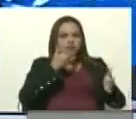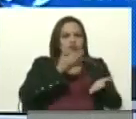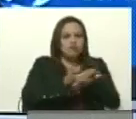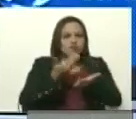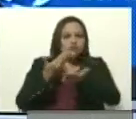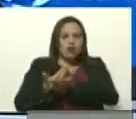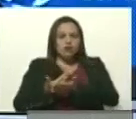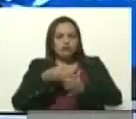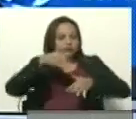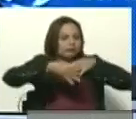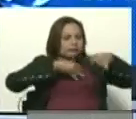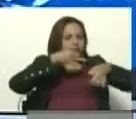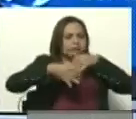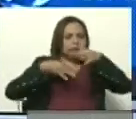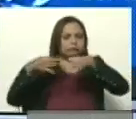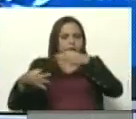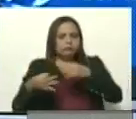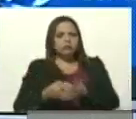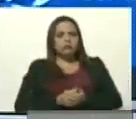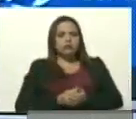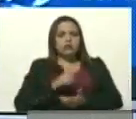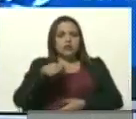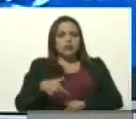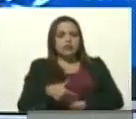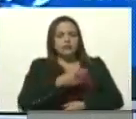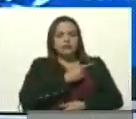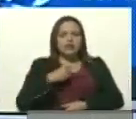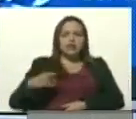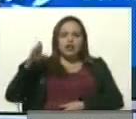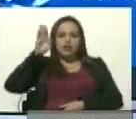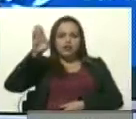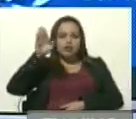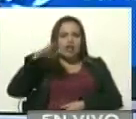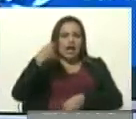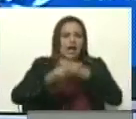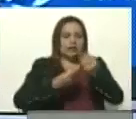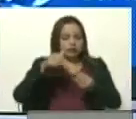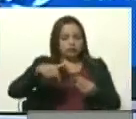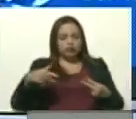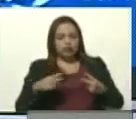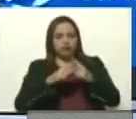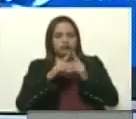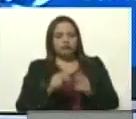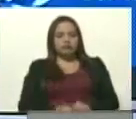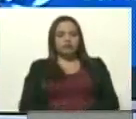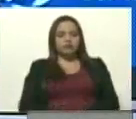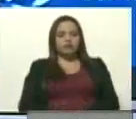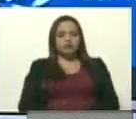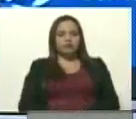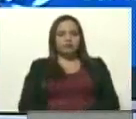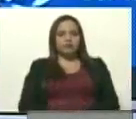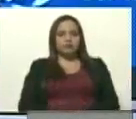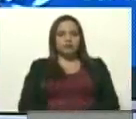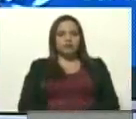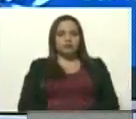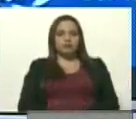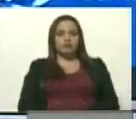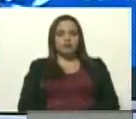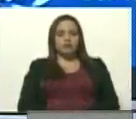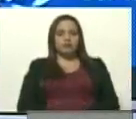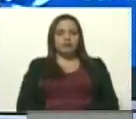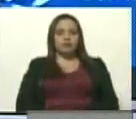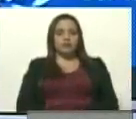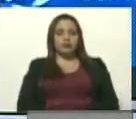sus expresiones y sus bienaventuranzas para la realización de este foro. En ese